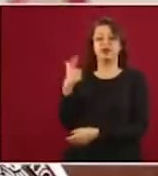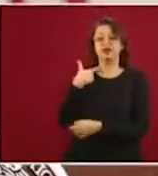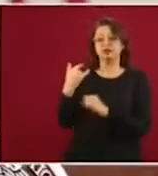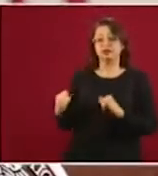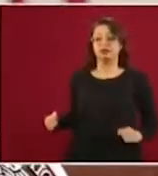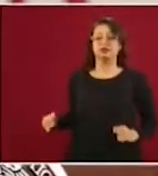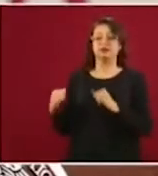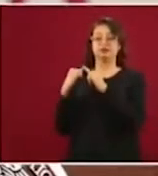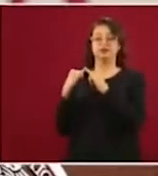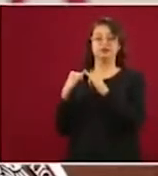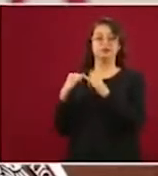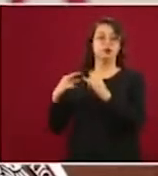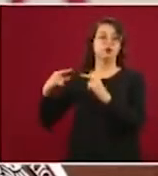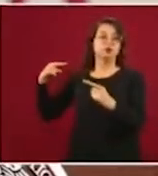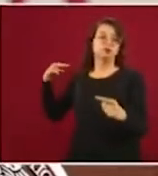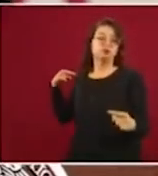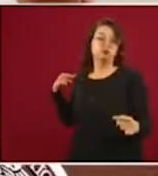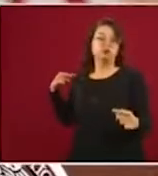durante